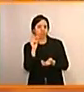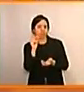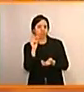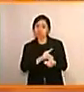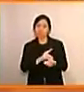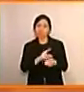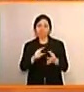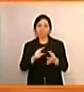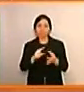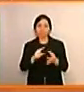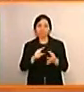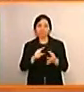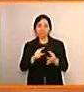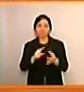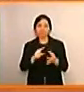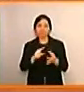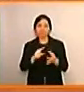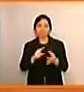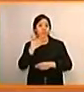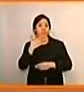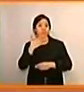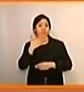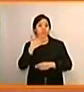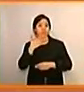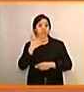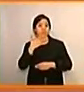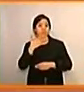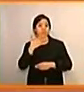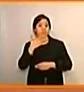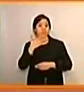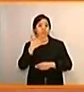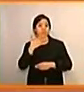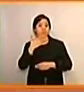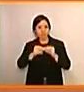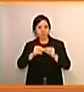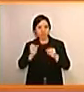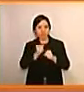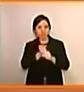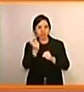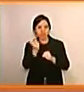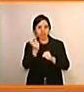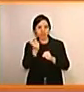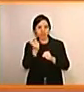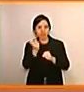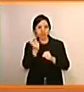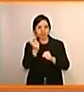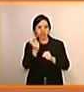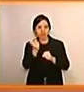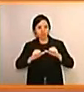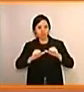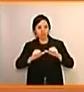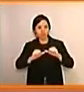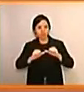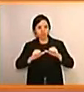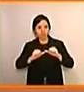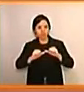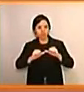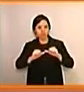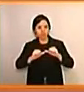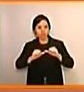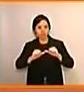Damos inicio a diversión pegándole a su suerte, conociendo los tres números de Pega 3. A continuación conoceremos el primer